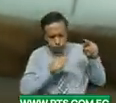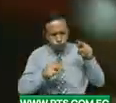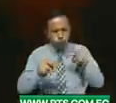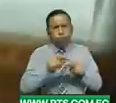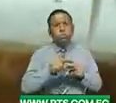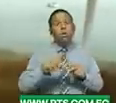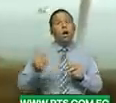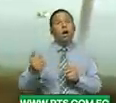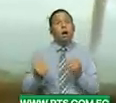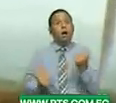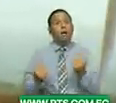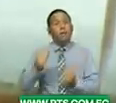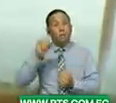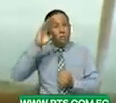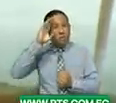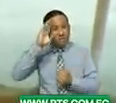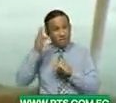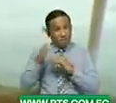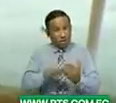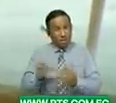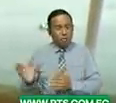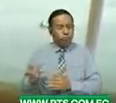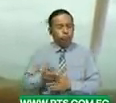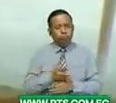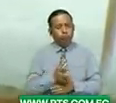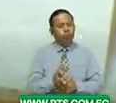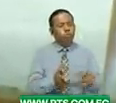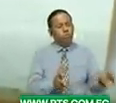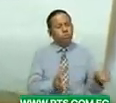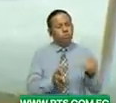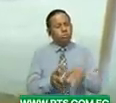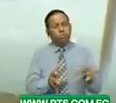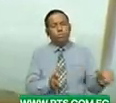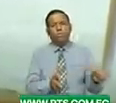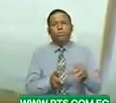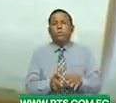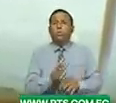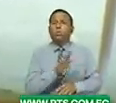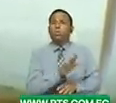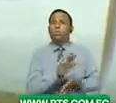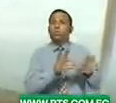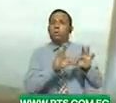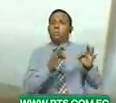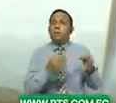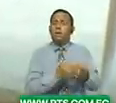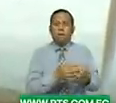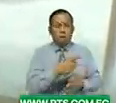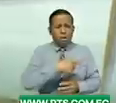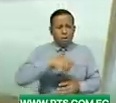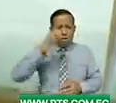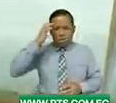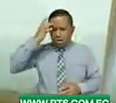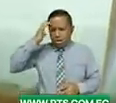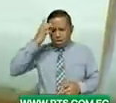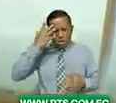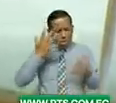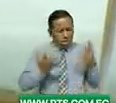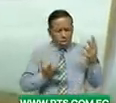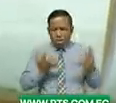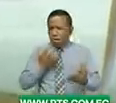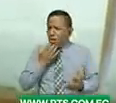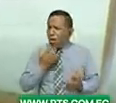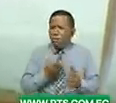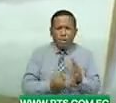el vehículo de medicina legal, como también familiares de las víctimas, preocupadas, concernadas, pidiendo información de lo que